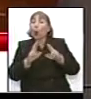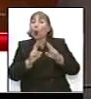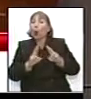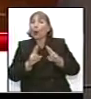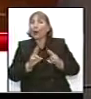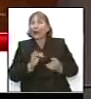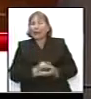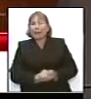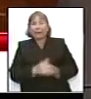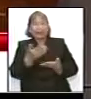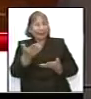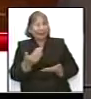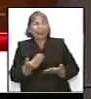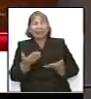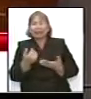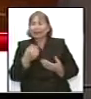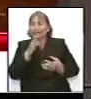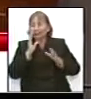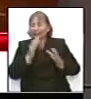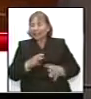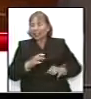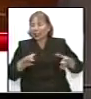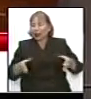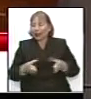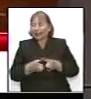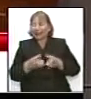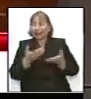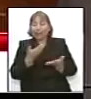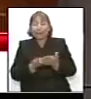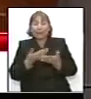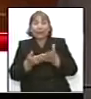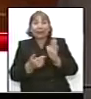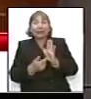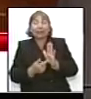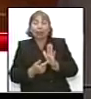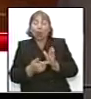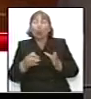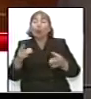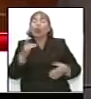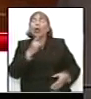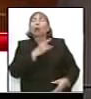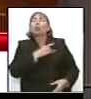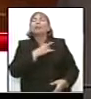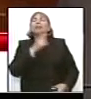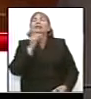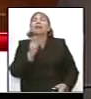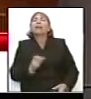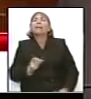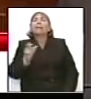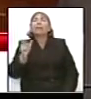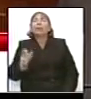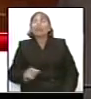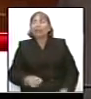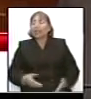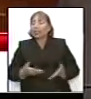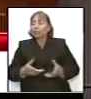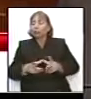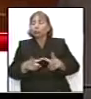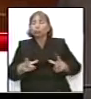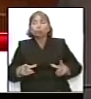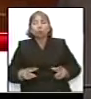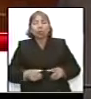sirva un llamado de atención al Congreso para apostar sobre todo a fortalecer la universidad pública, que justamente es el espacio en el cual